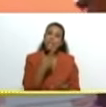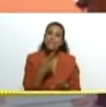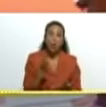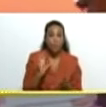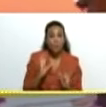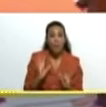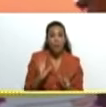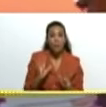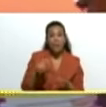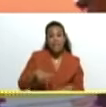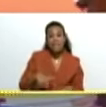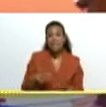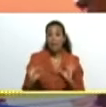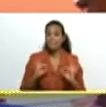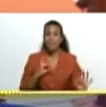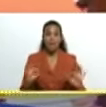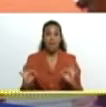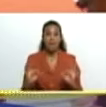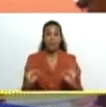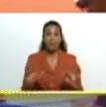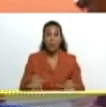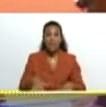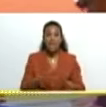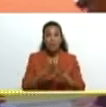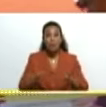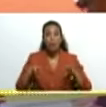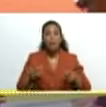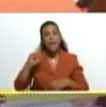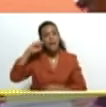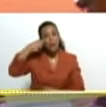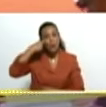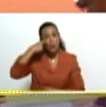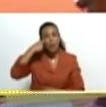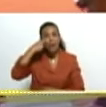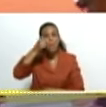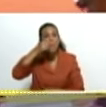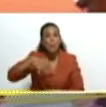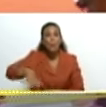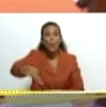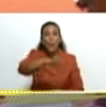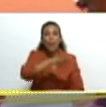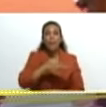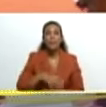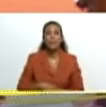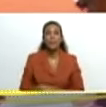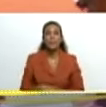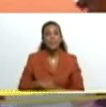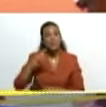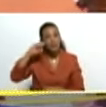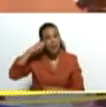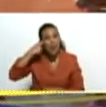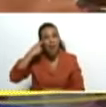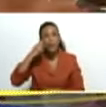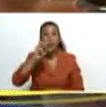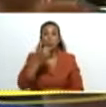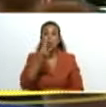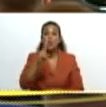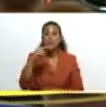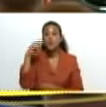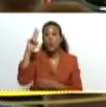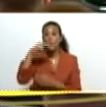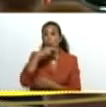a terminar este acto bello recordando a nuestro pueblo, recordando aquel 12 de